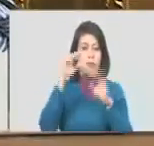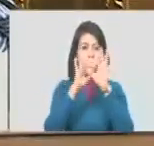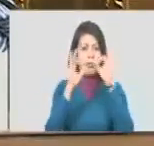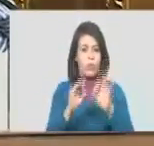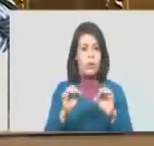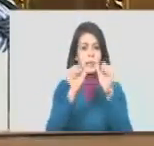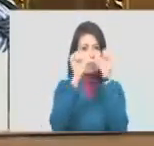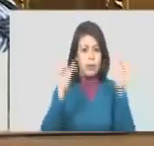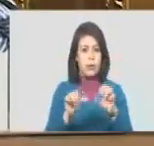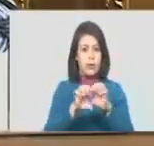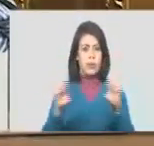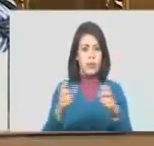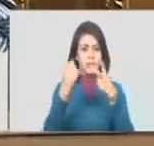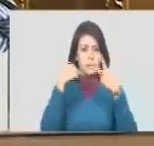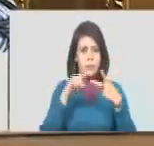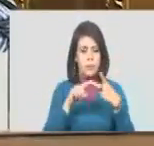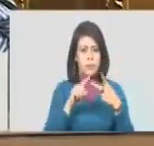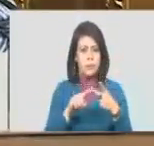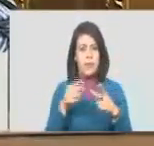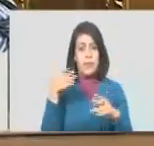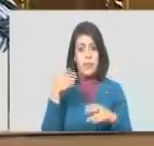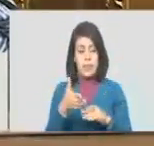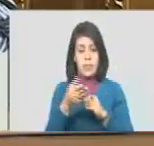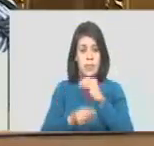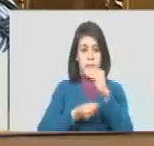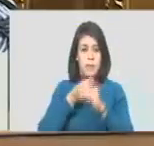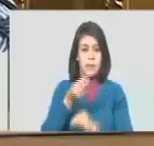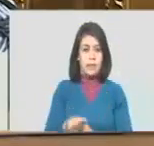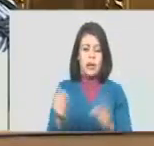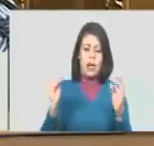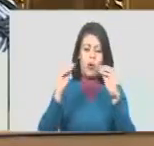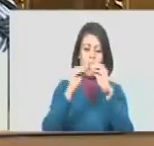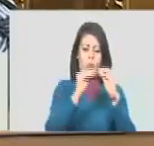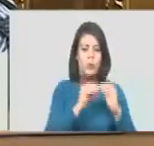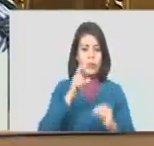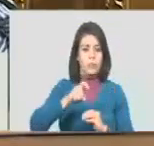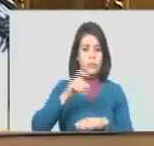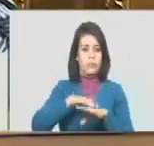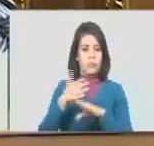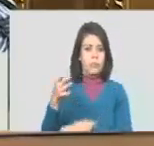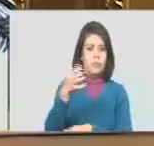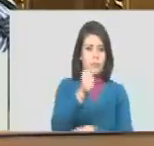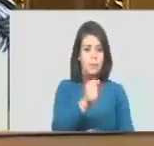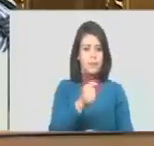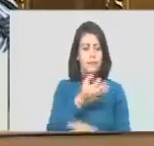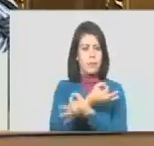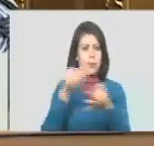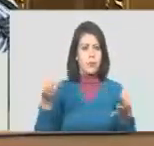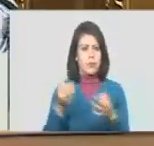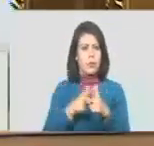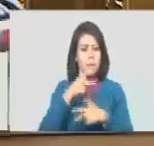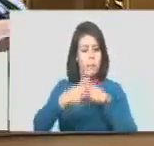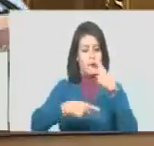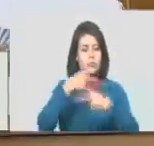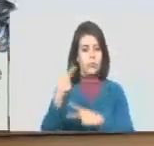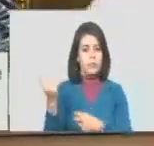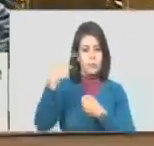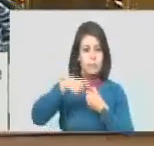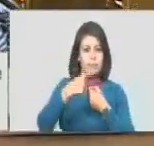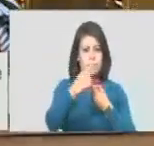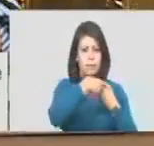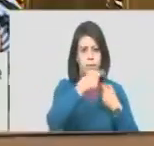modalidades del sistema educativo. El Estado realizará los ajustes necesarios para lograr efectivamente los procesos de